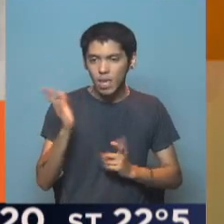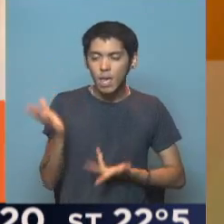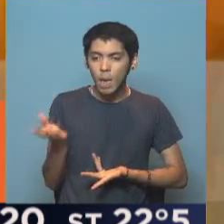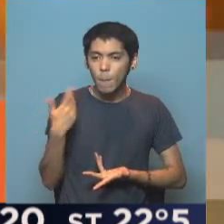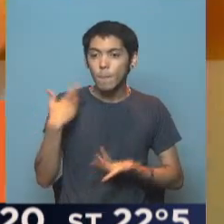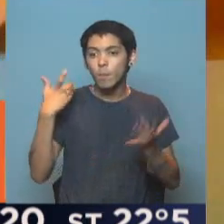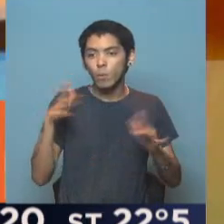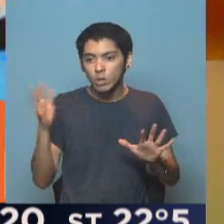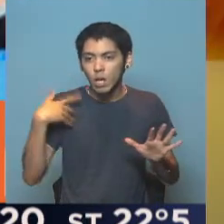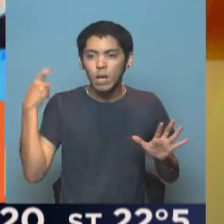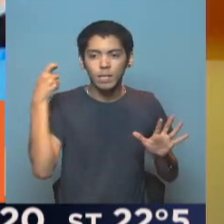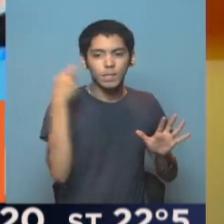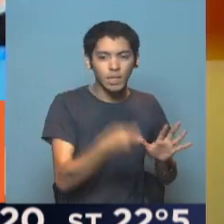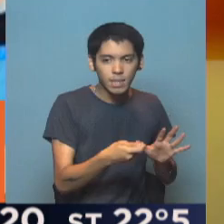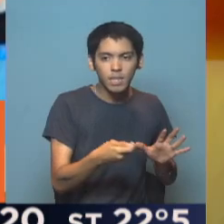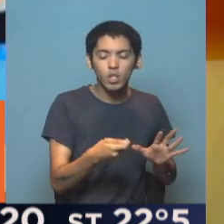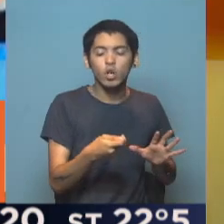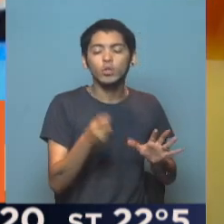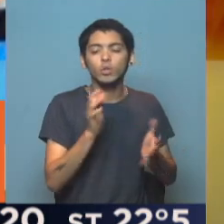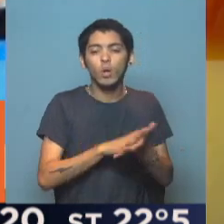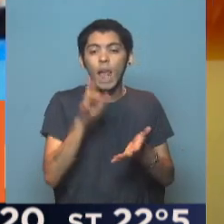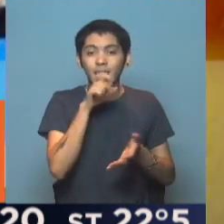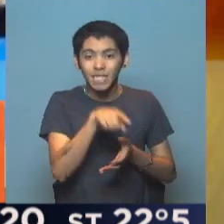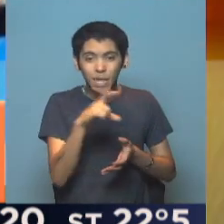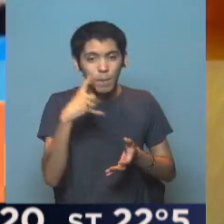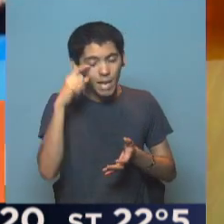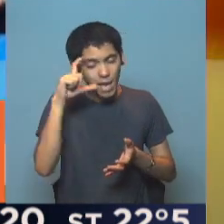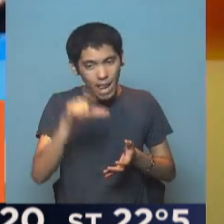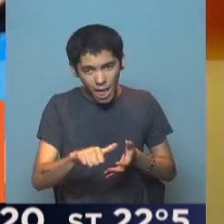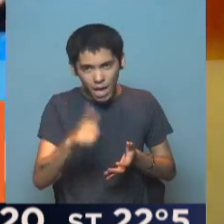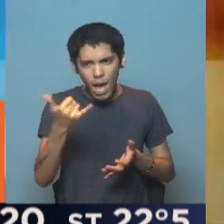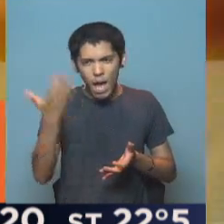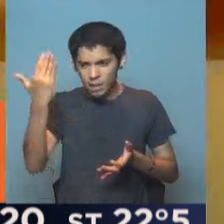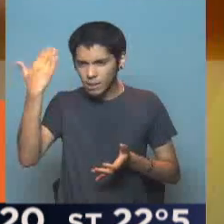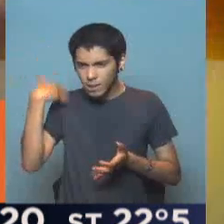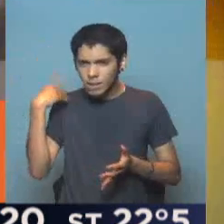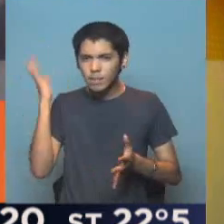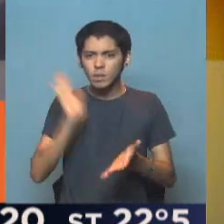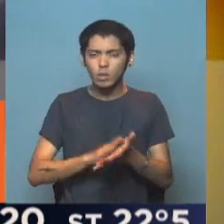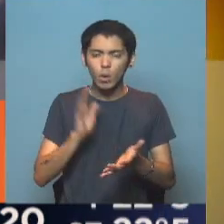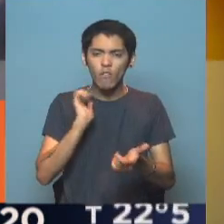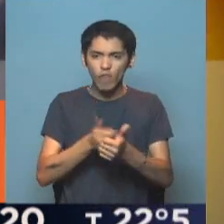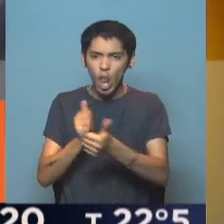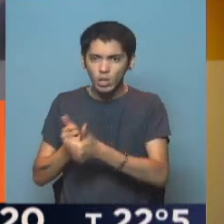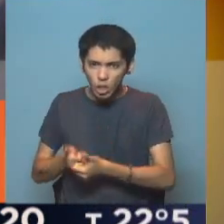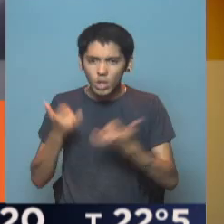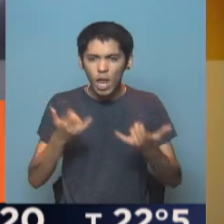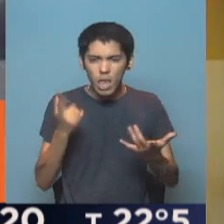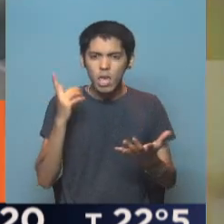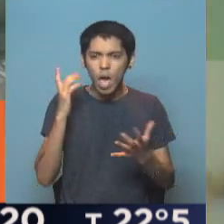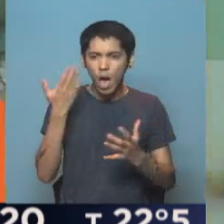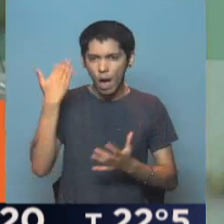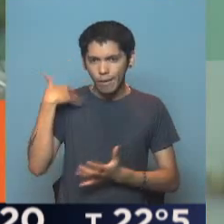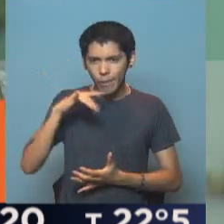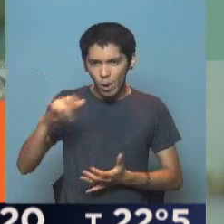el presunto femicida de Micaela tenía causas previas por violación. El lunes a las 5 de la